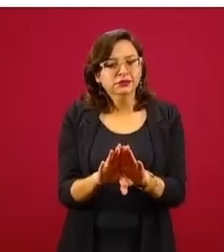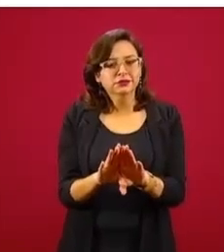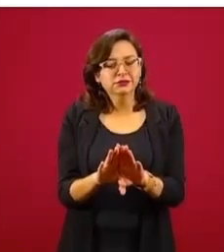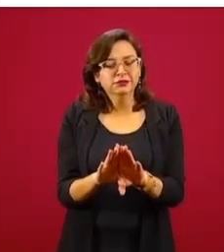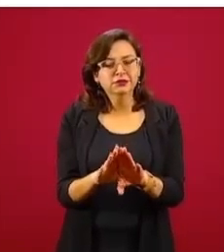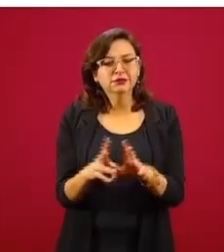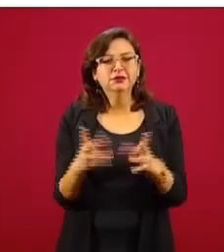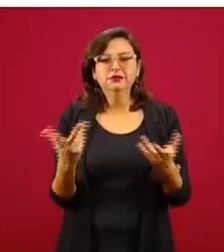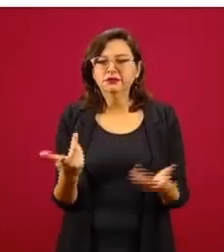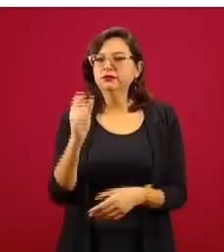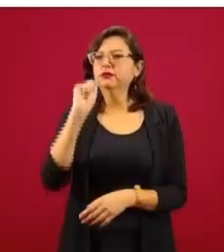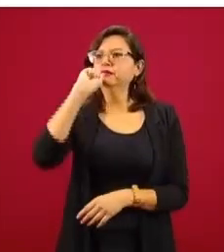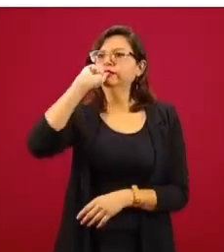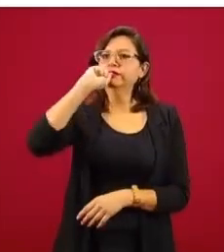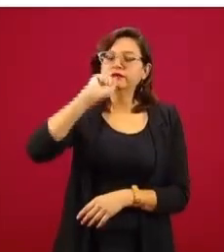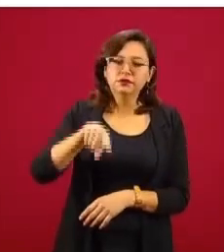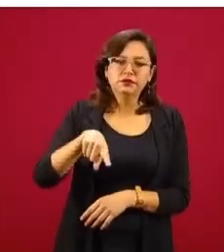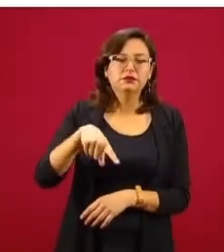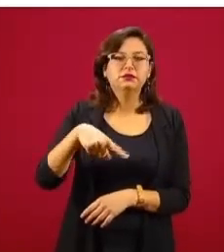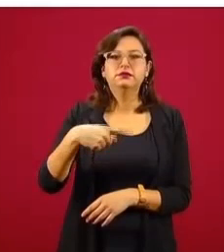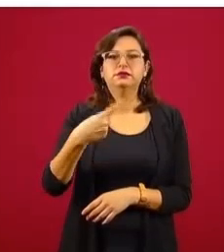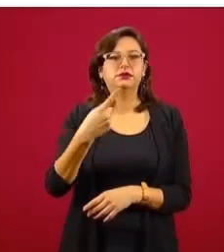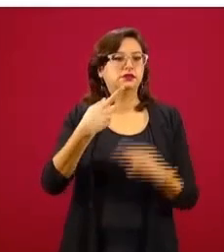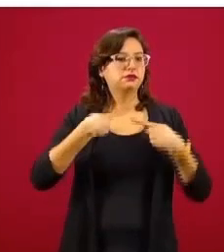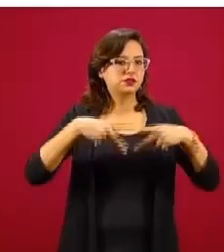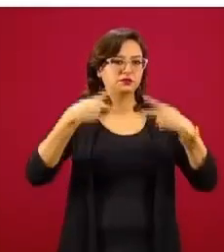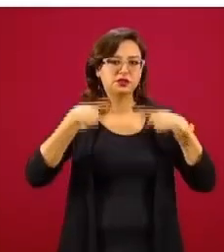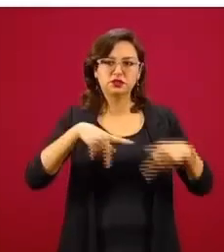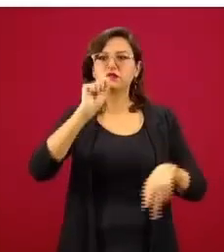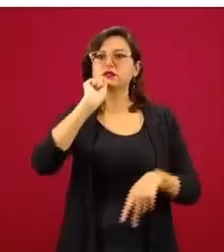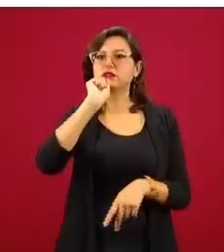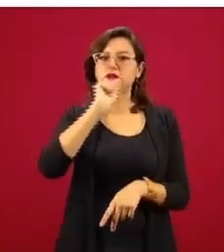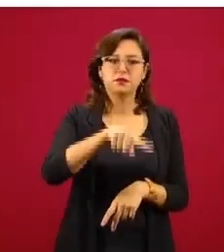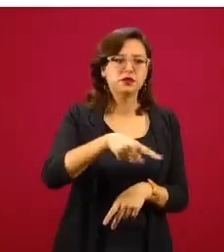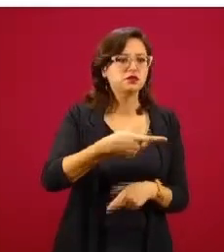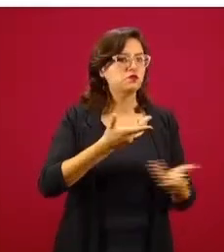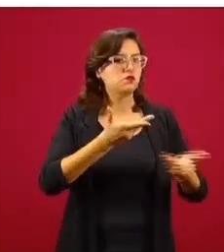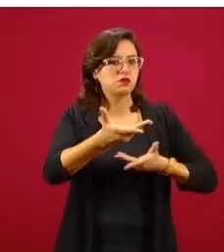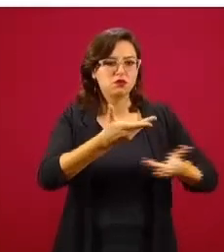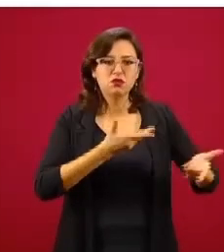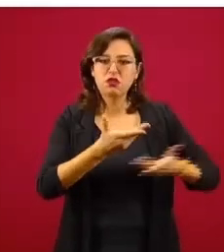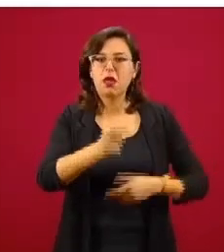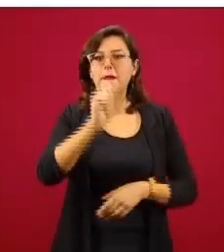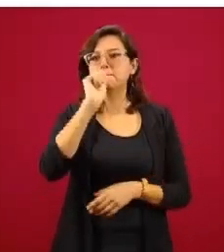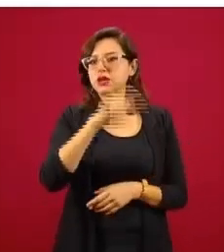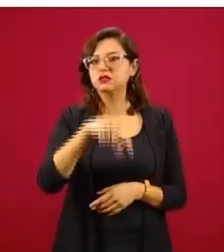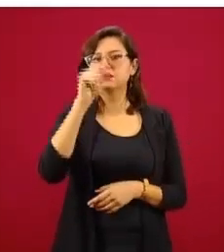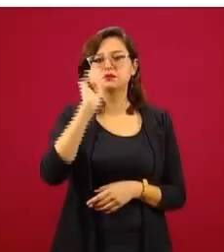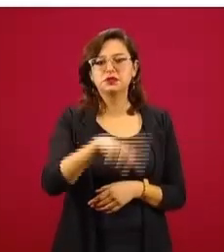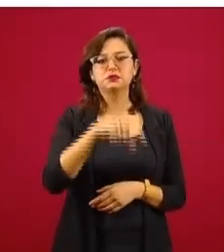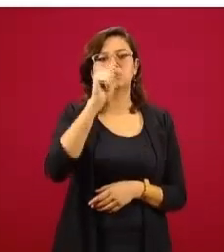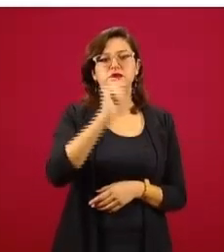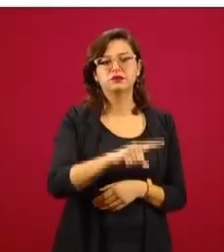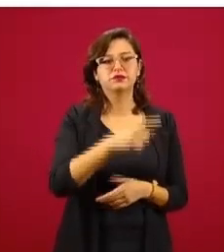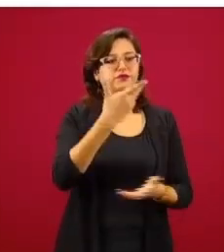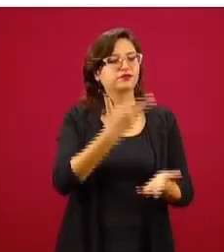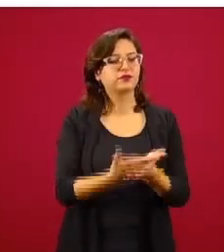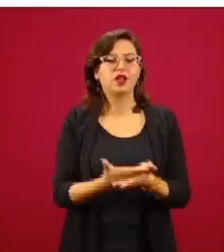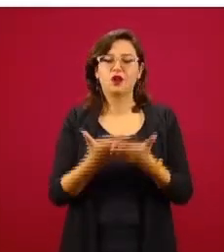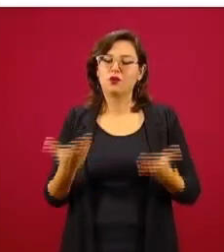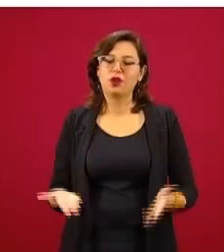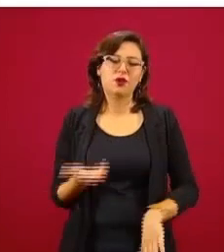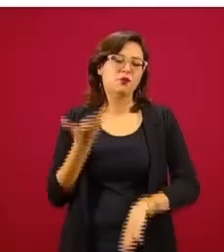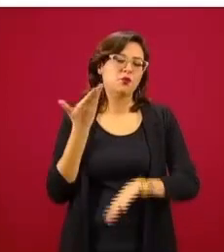los mismos intermediarios financieros ahora es totalmente